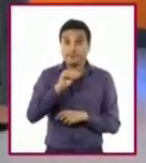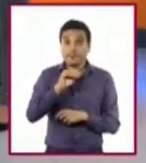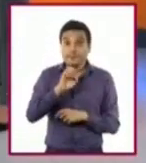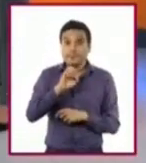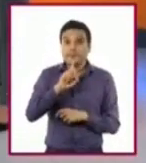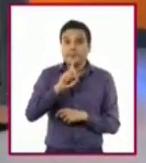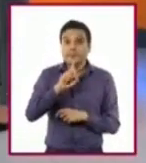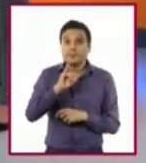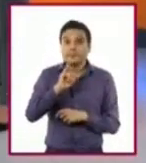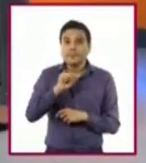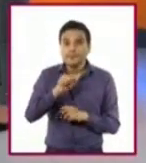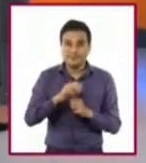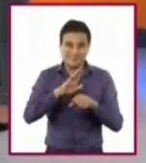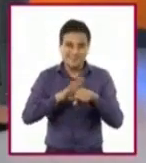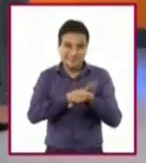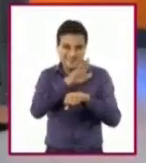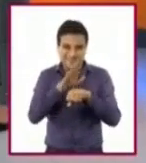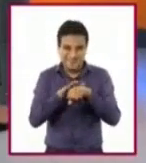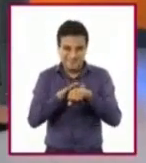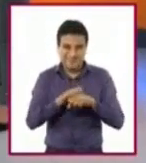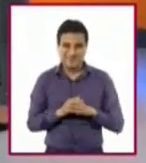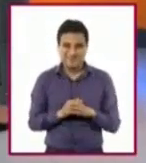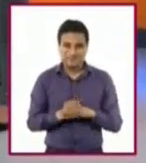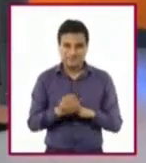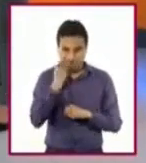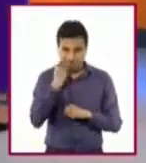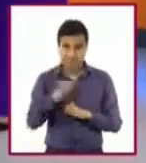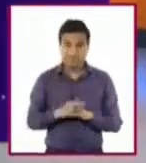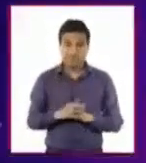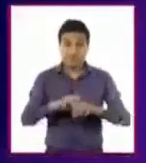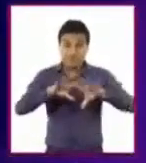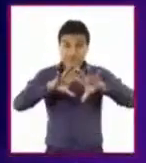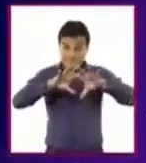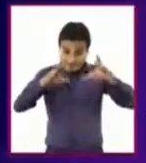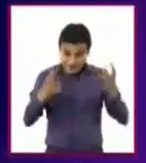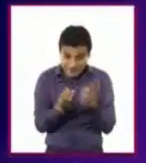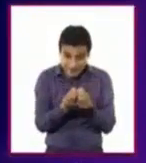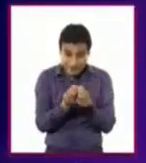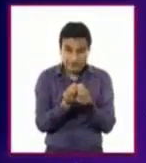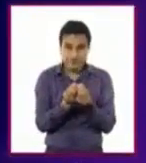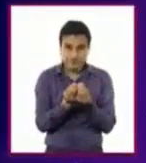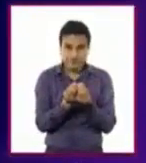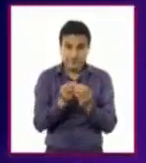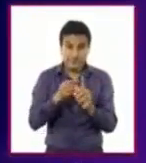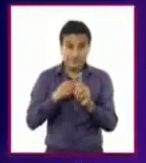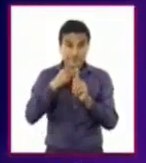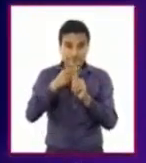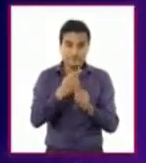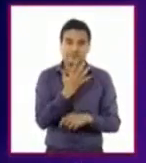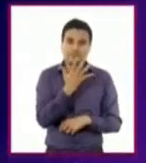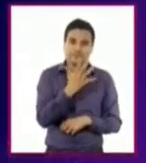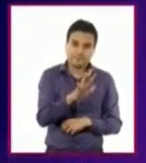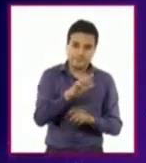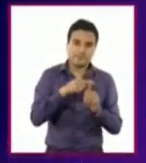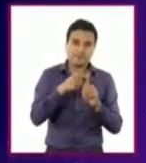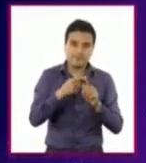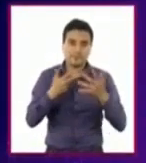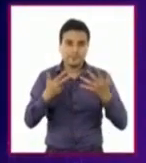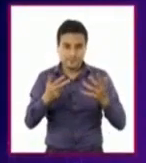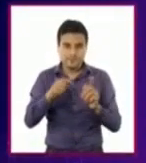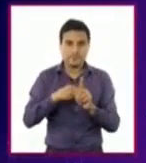promedio para ello se procede a sumar todos los datos es decir 10 + 8